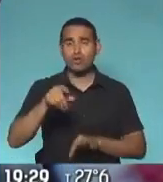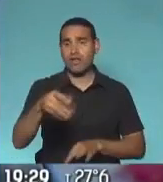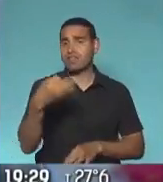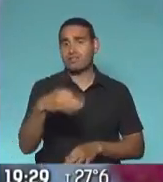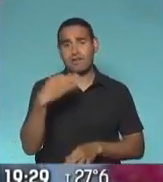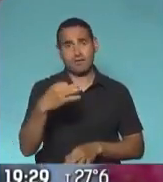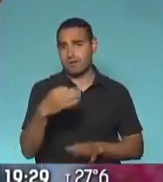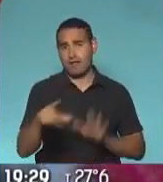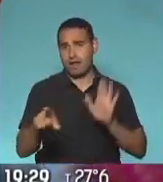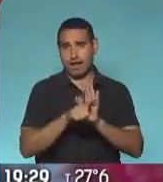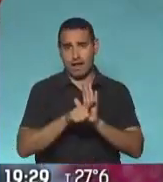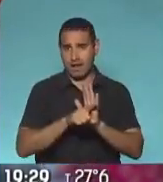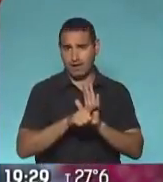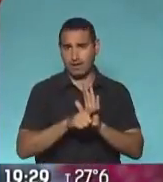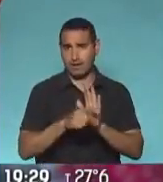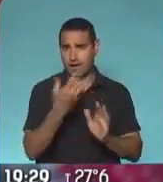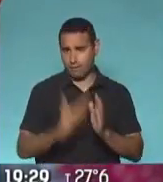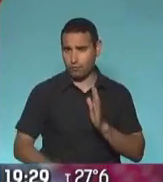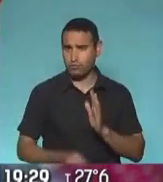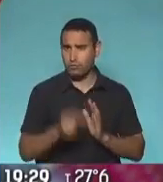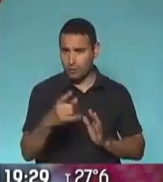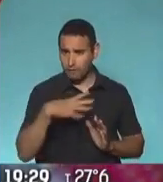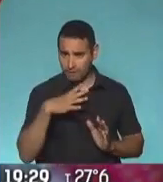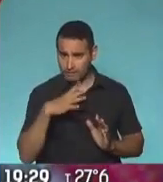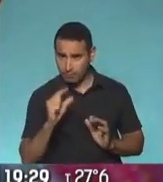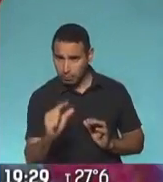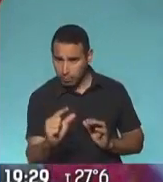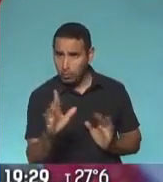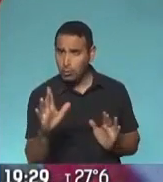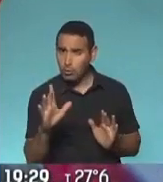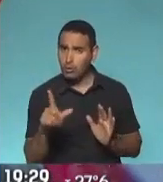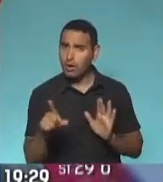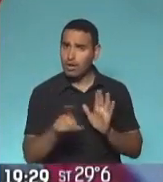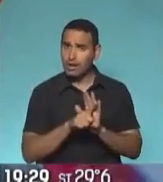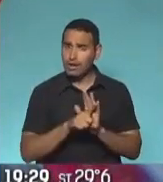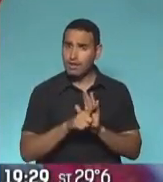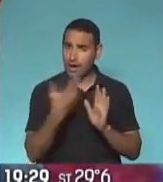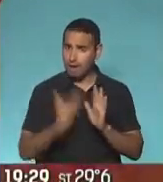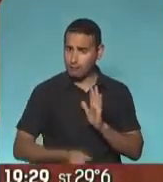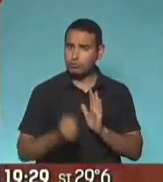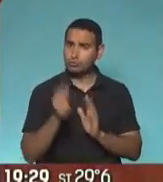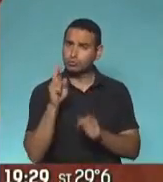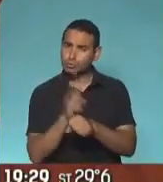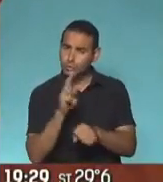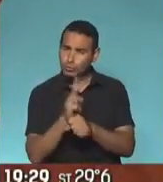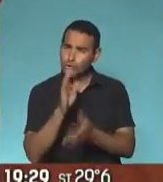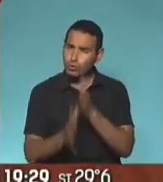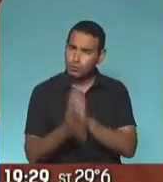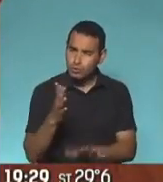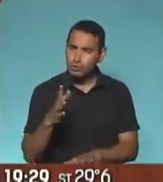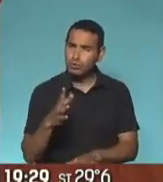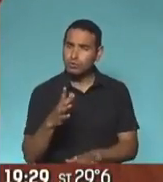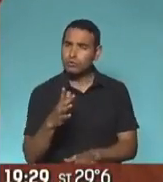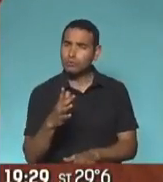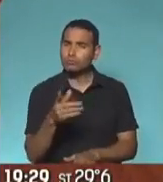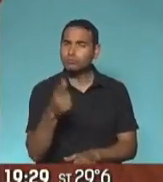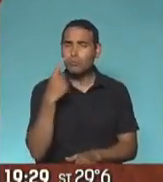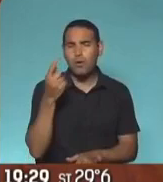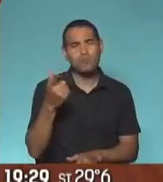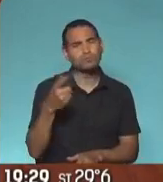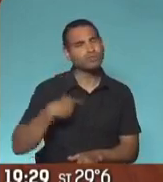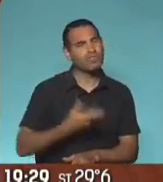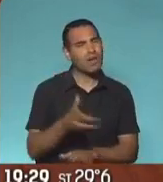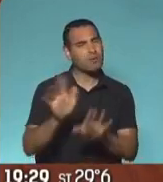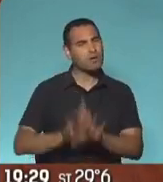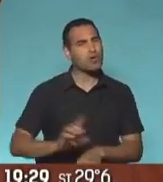estar despenalizado. ¿Creen que falta menos para tener una ley de aborto seguro y gratuito aquí en la Argentina, o que todavía no está preparada, no la sociedad, pero